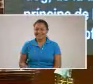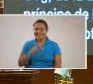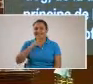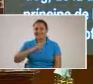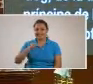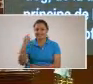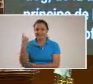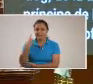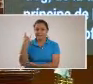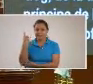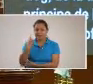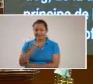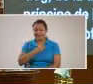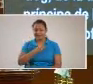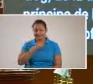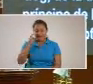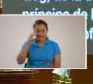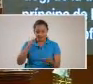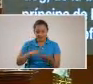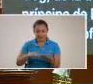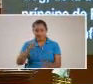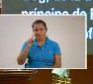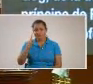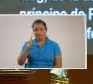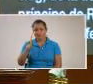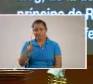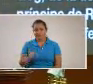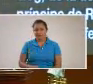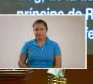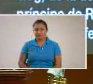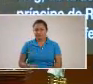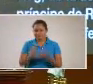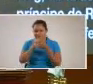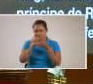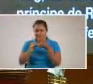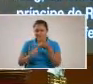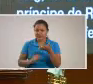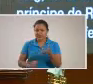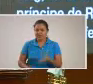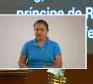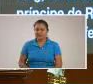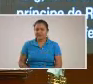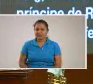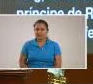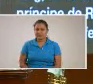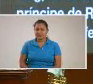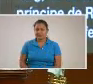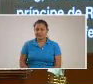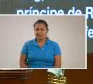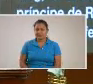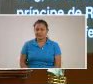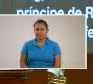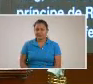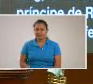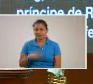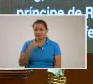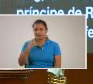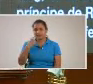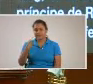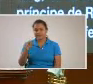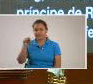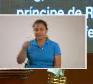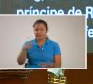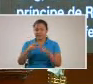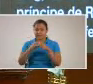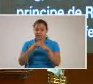Yo solo le quiero leer una nota de una enciclopedia bíblica a este respecto. Dice, este